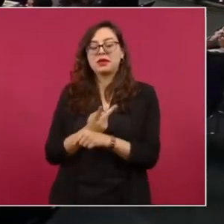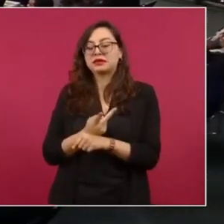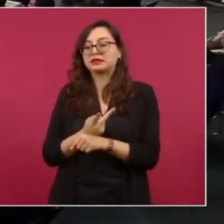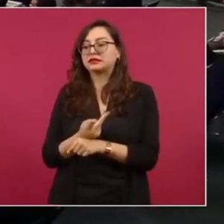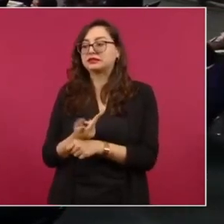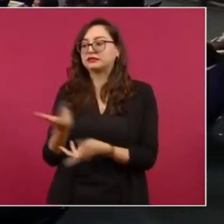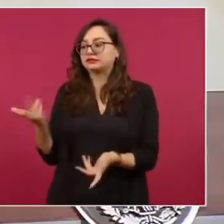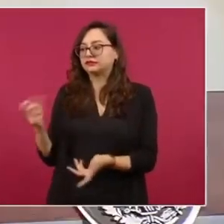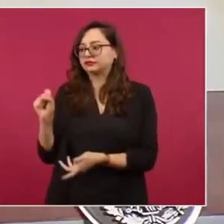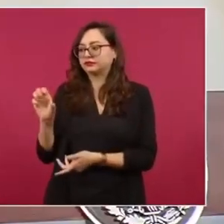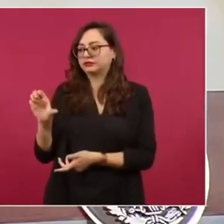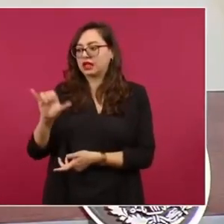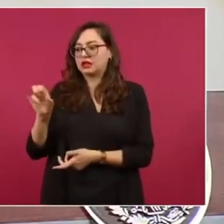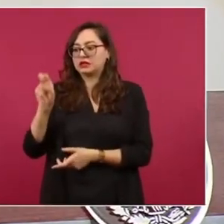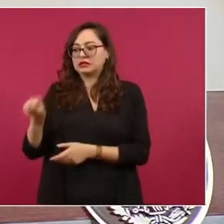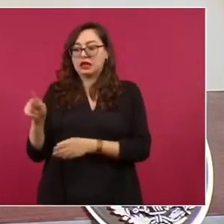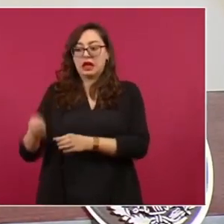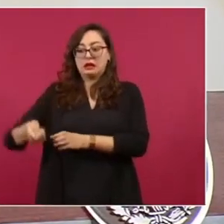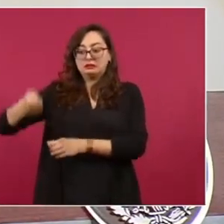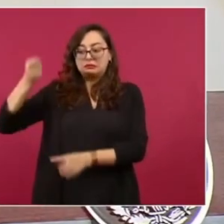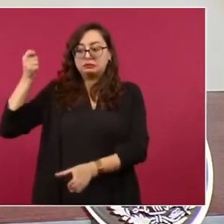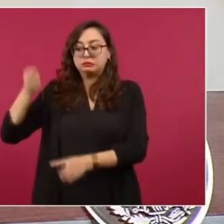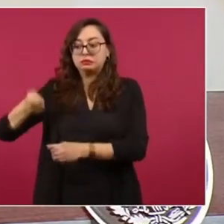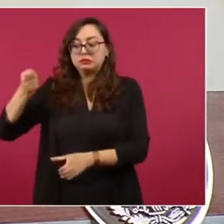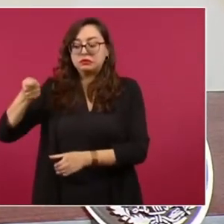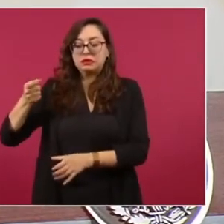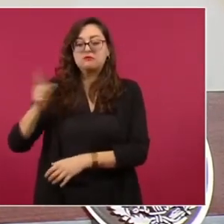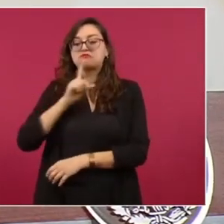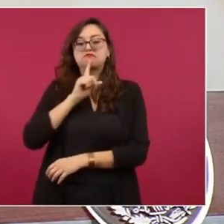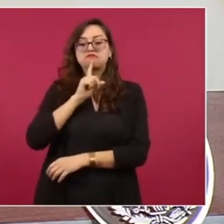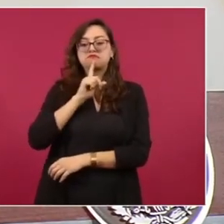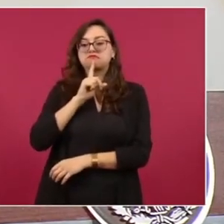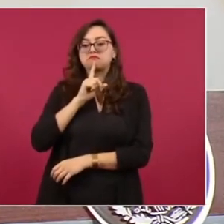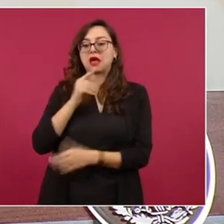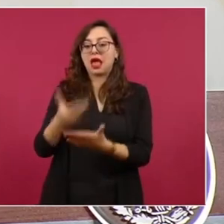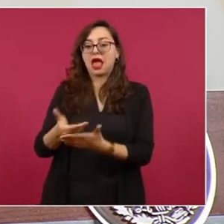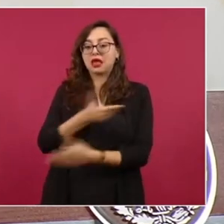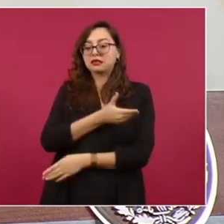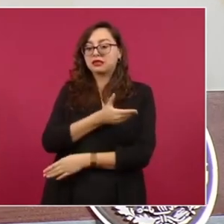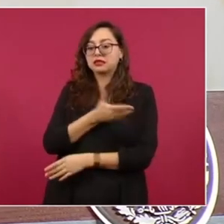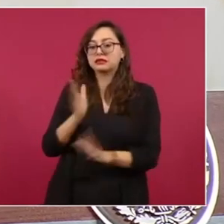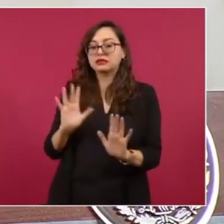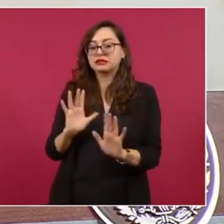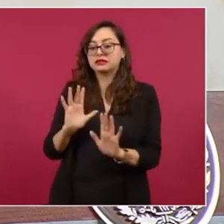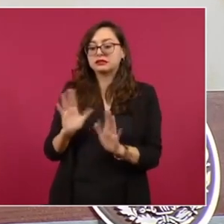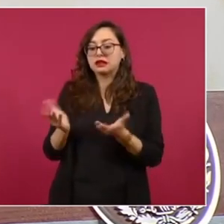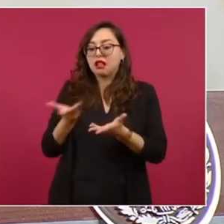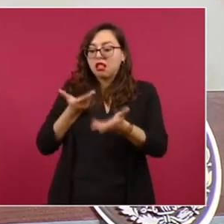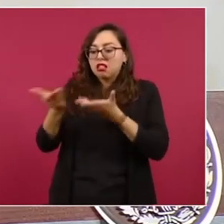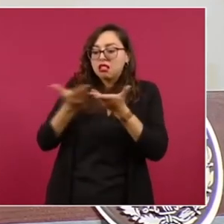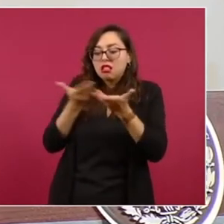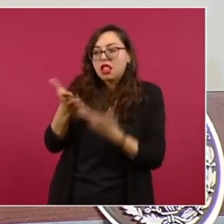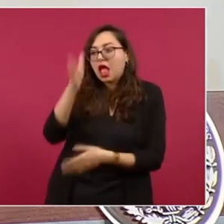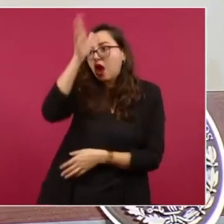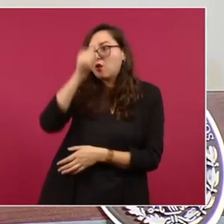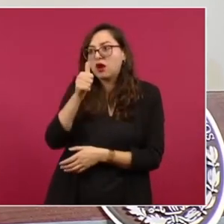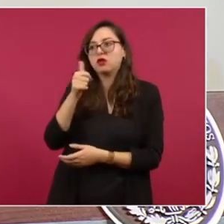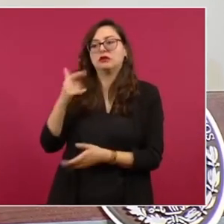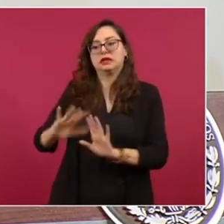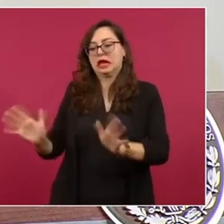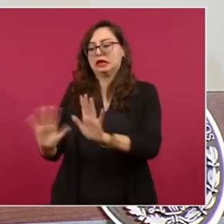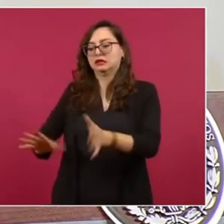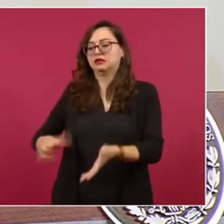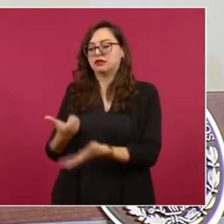arreglo y se les devuelve dinero a esta empresa.